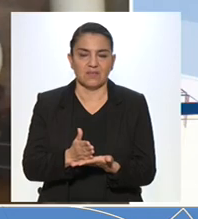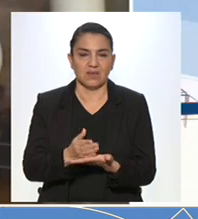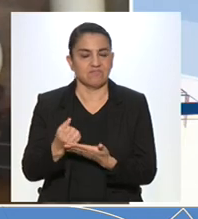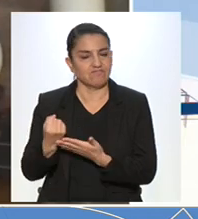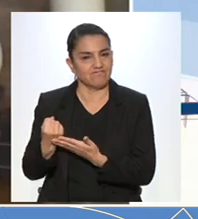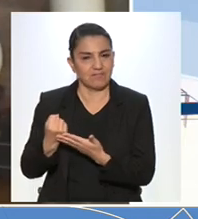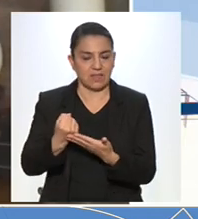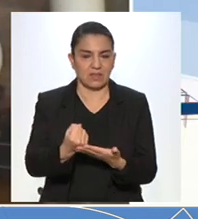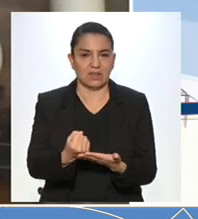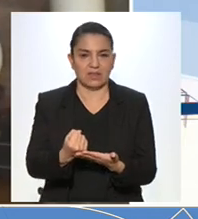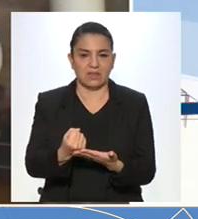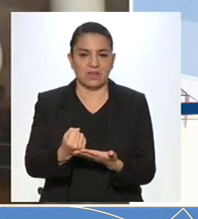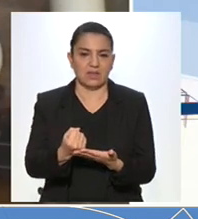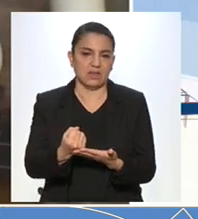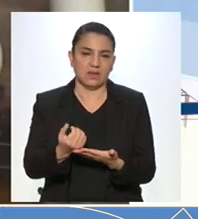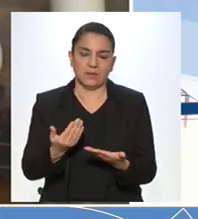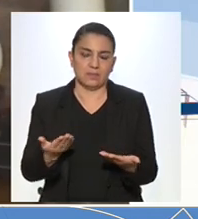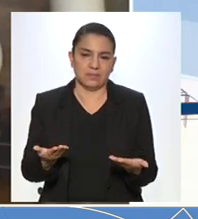aporte